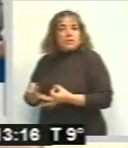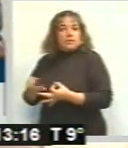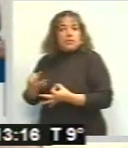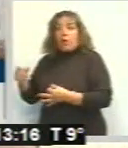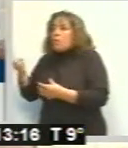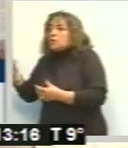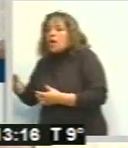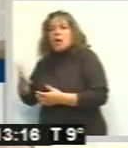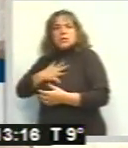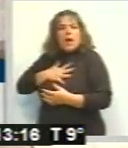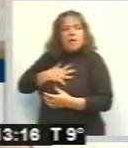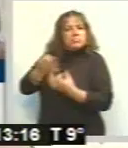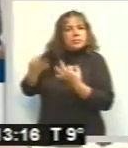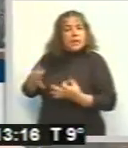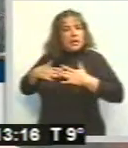es su estado y todo lo demás.